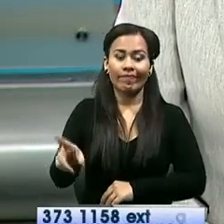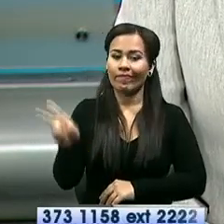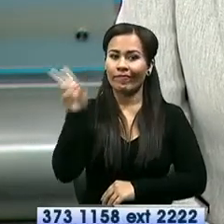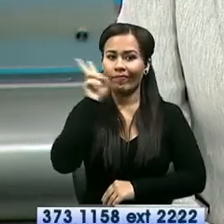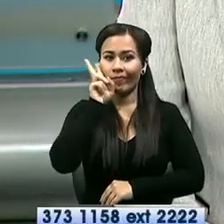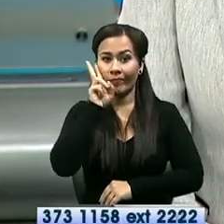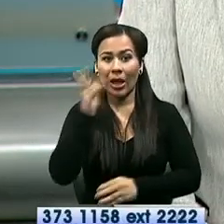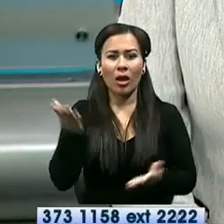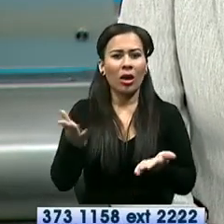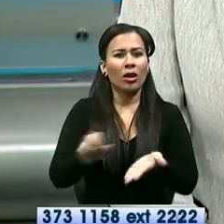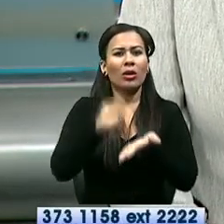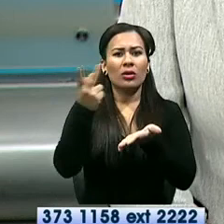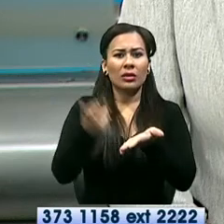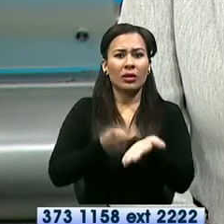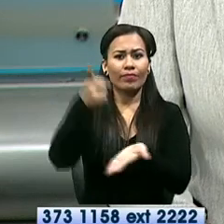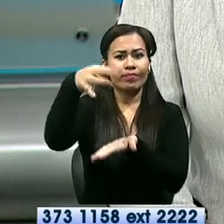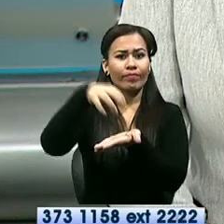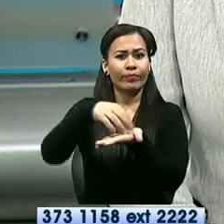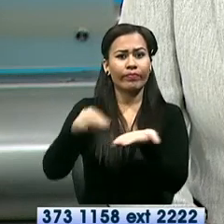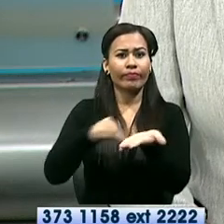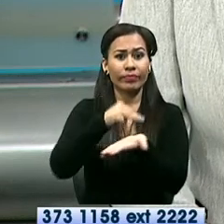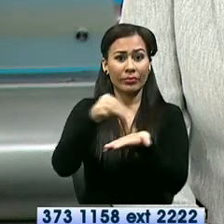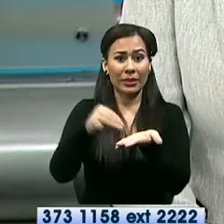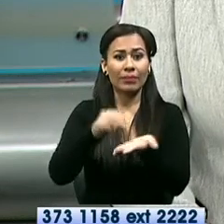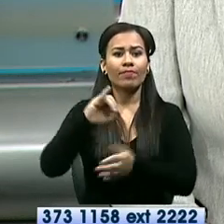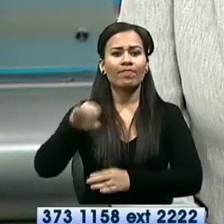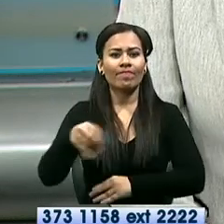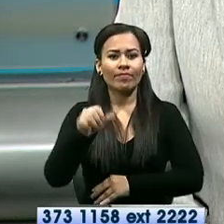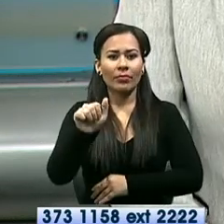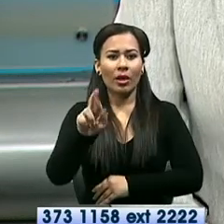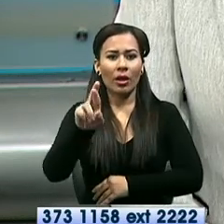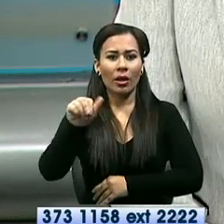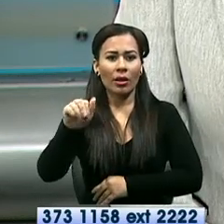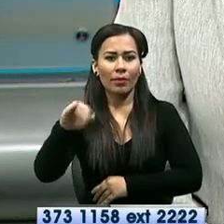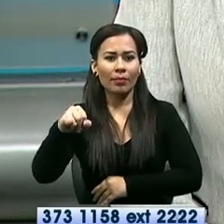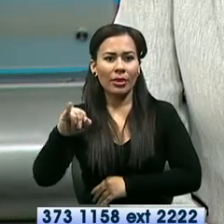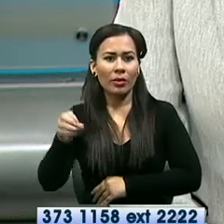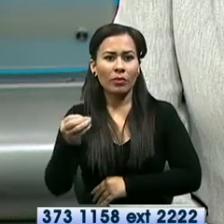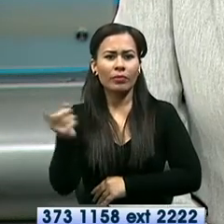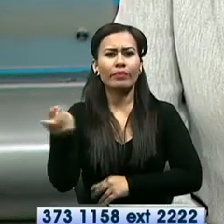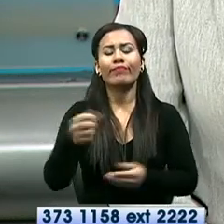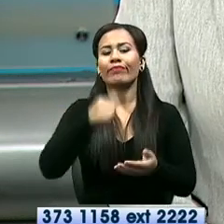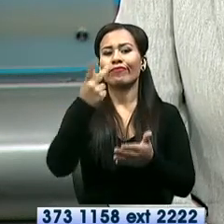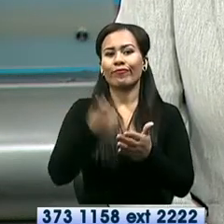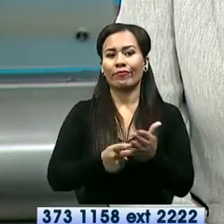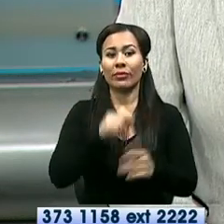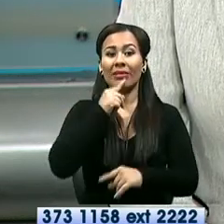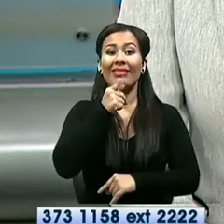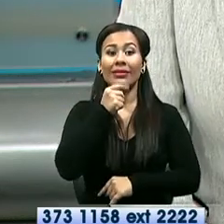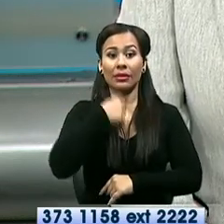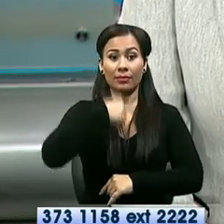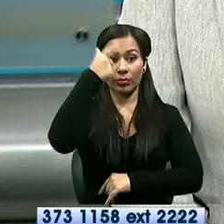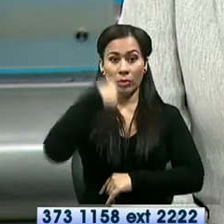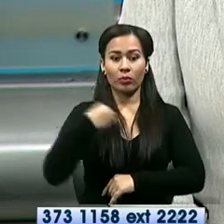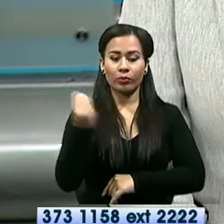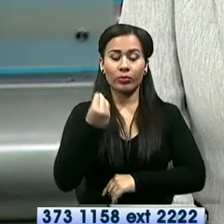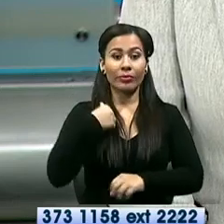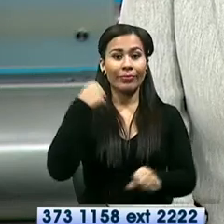hecho de sangre registrado en el cantón Jaramijó de la provincia de Manabí. La víctima fue interceptada cuando se dirigía a su